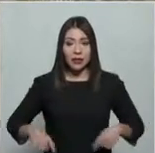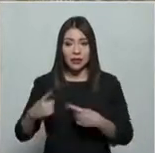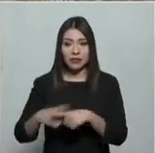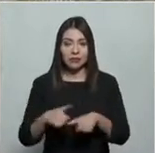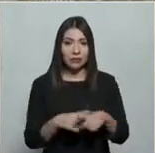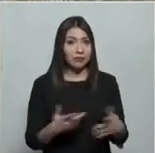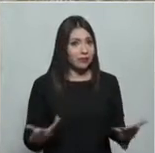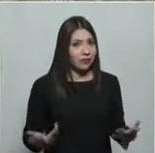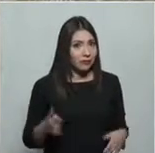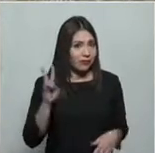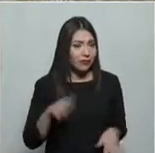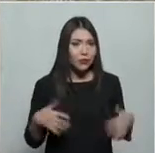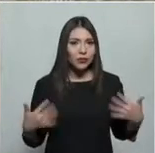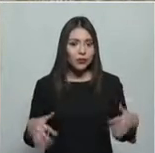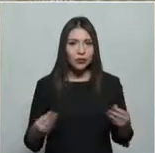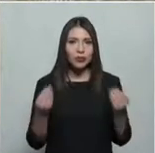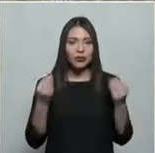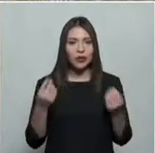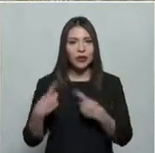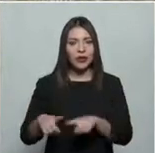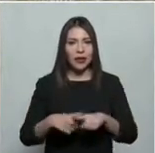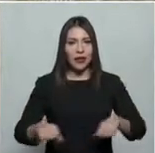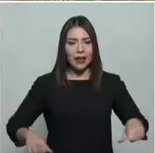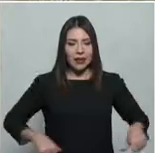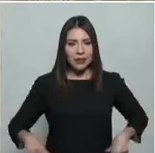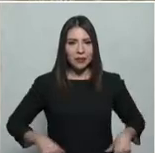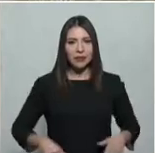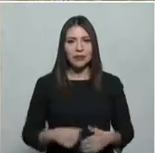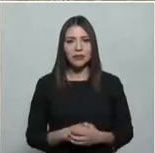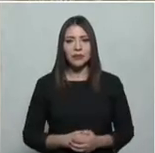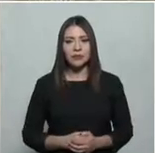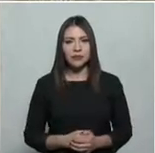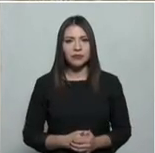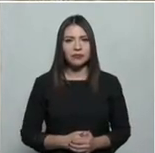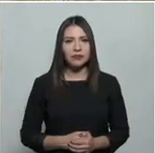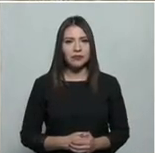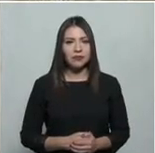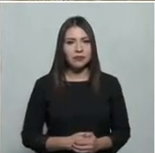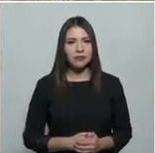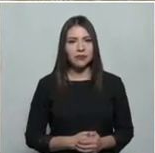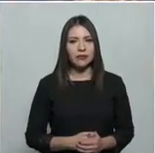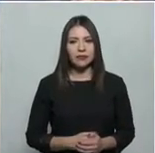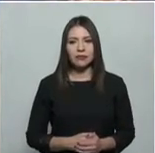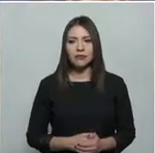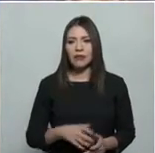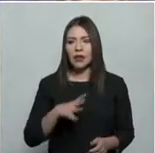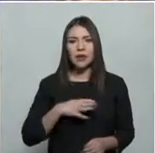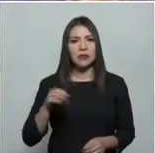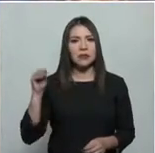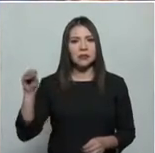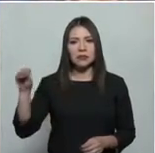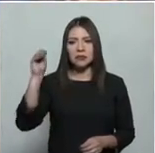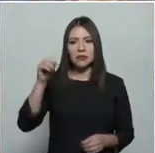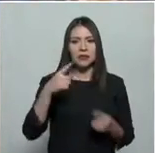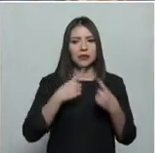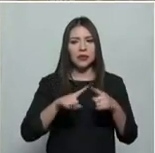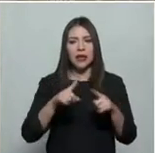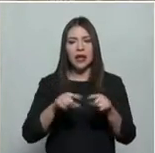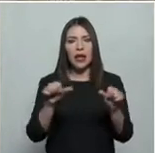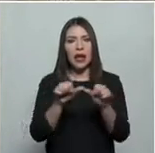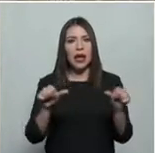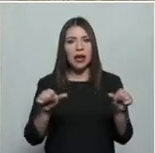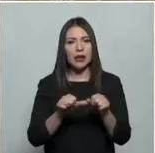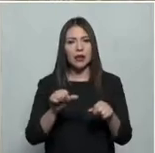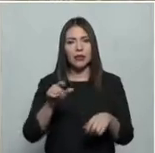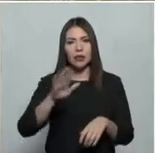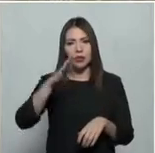muchas actividades, ¿verdad? Y van a cubrir prácticamente todas las áreas del conocimiento, ¿no? Pero